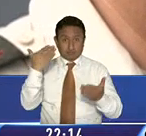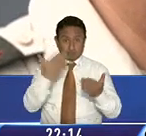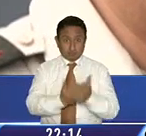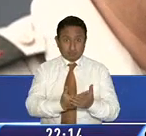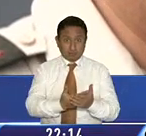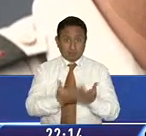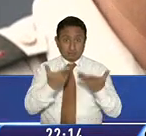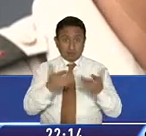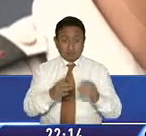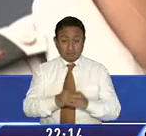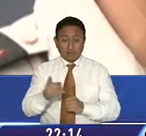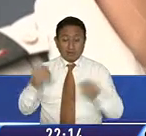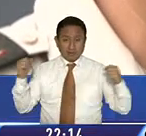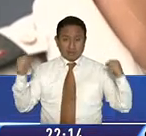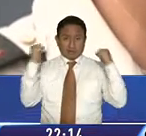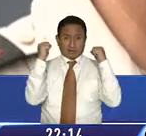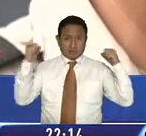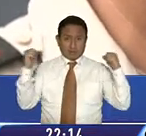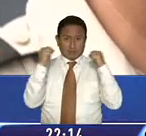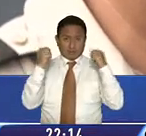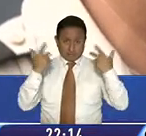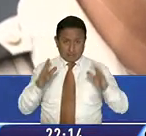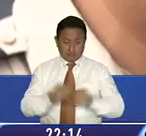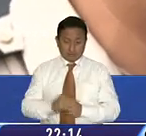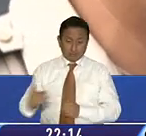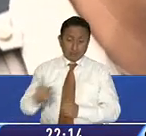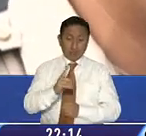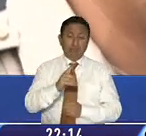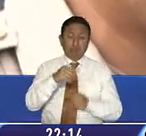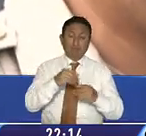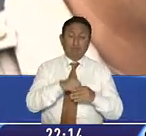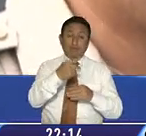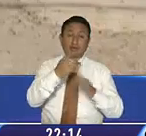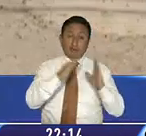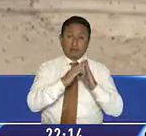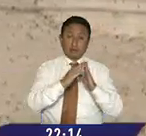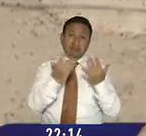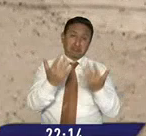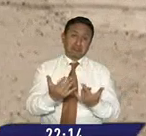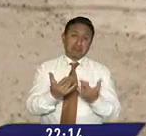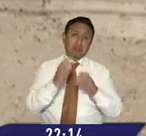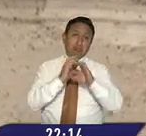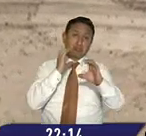una actividad física en el gimnasio, habían estado fuera del domicilio